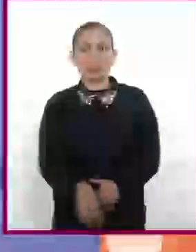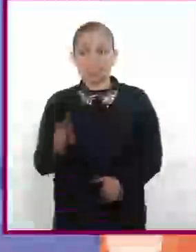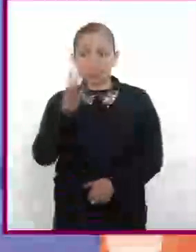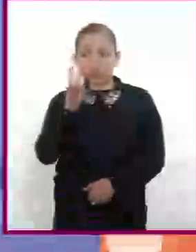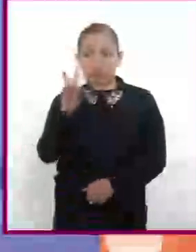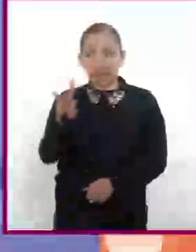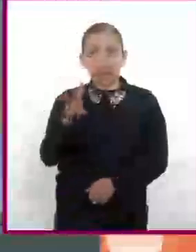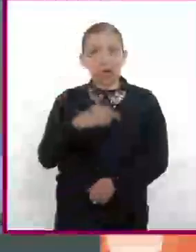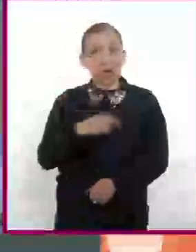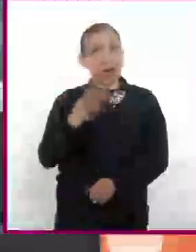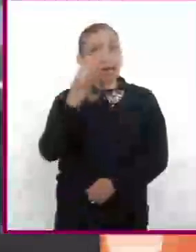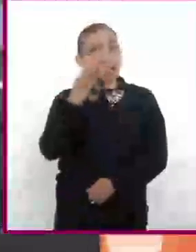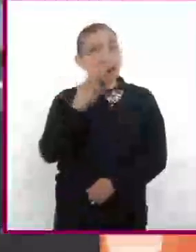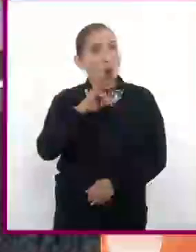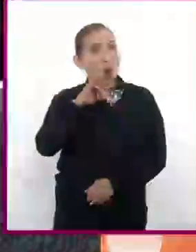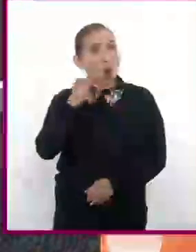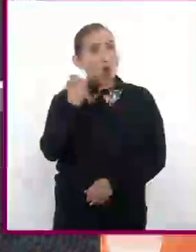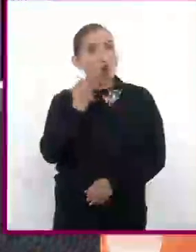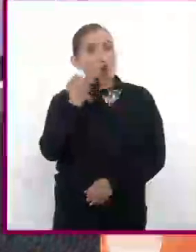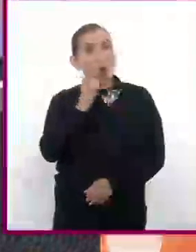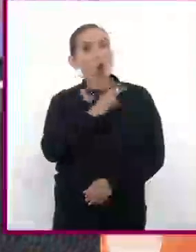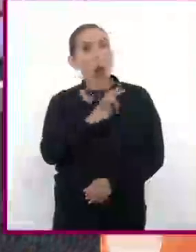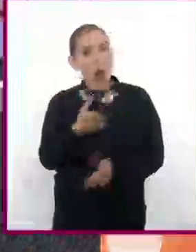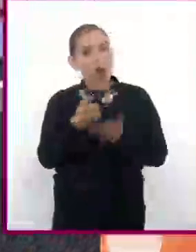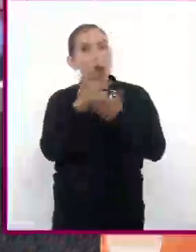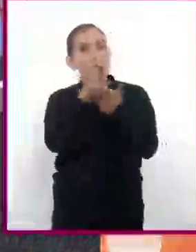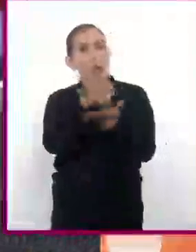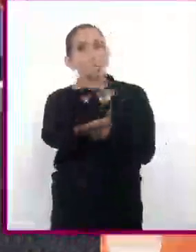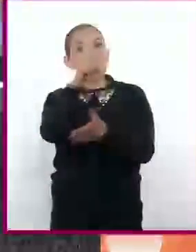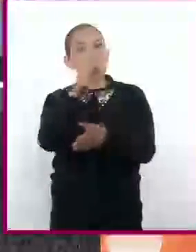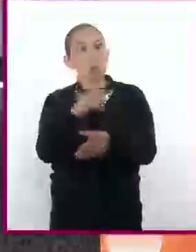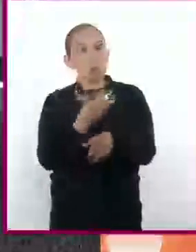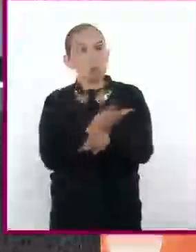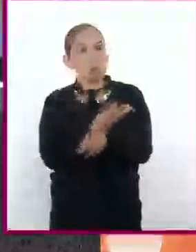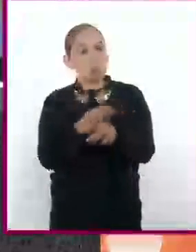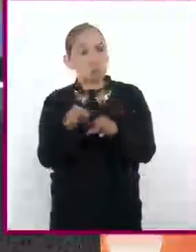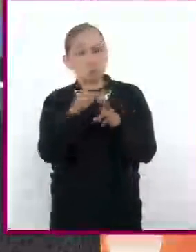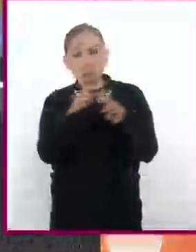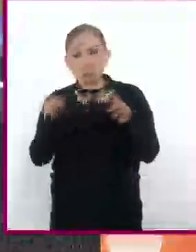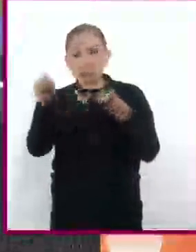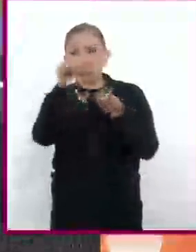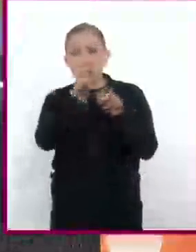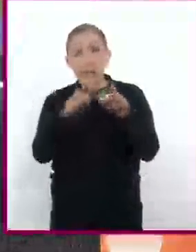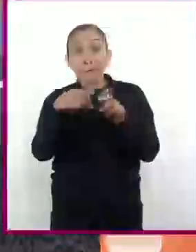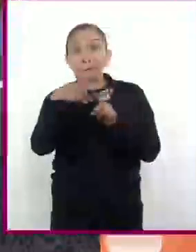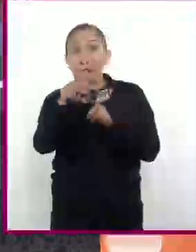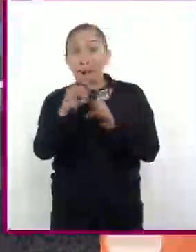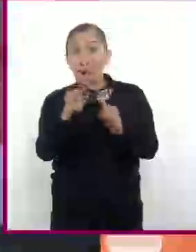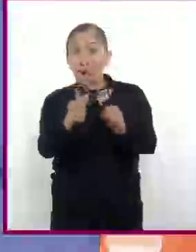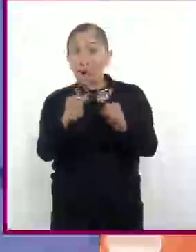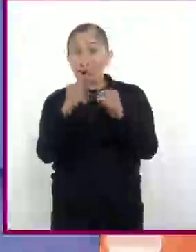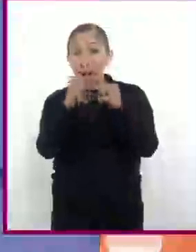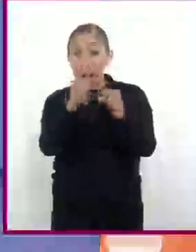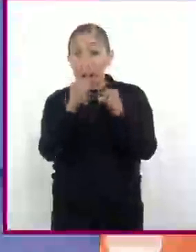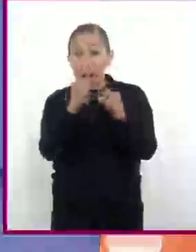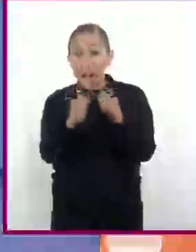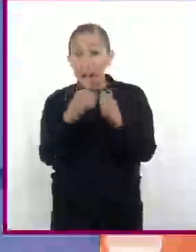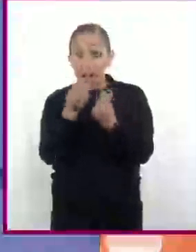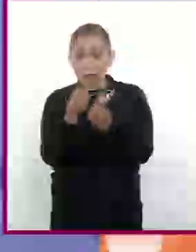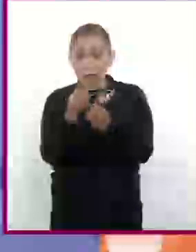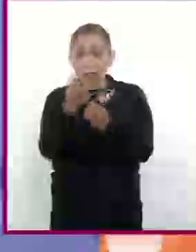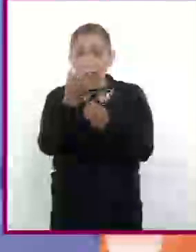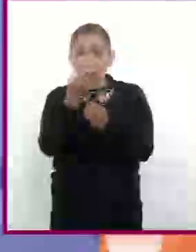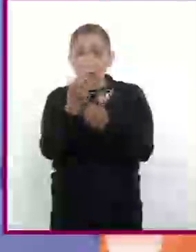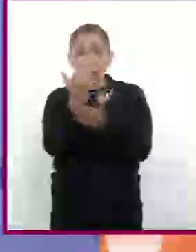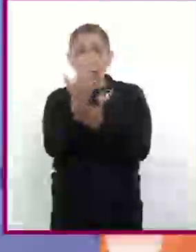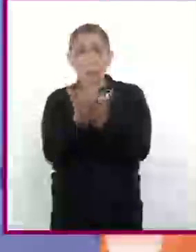Observamos que el jugo de limón es capaz de conducir la corriente eléctrica, pero la intensidad luminosa del foco